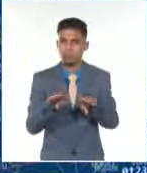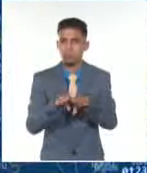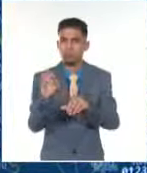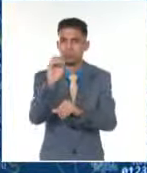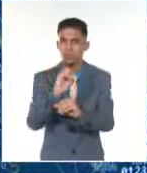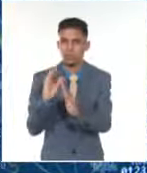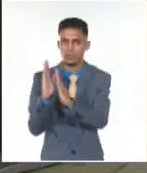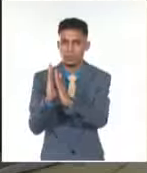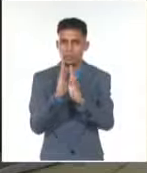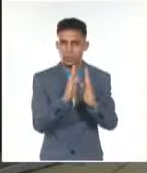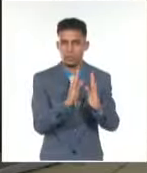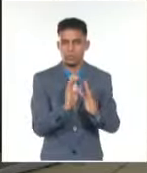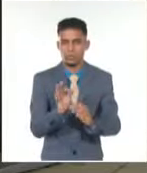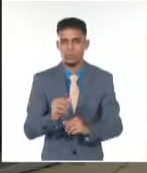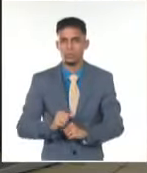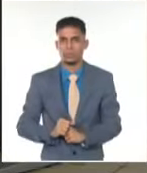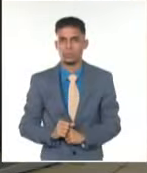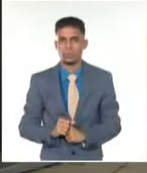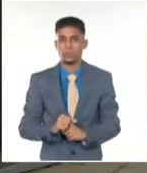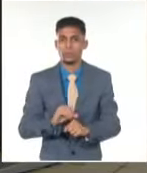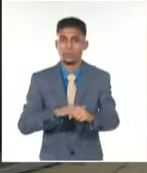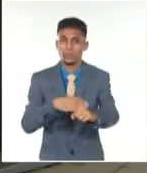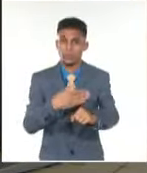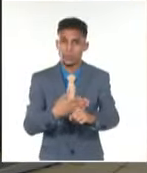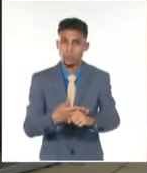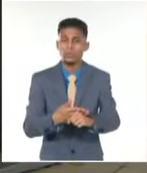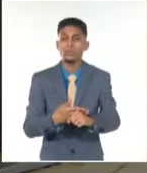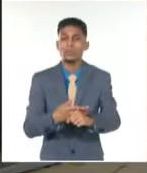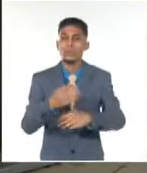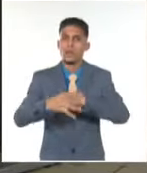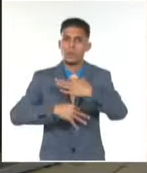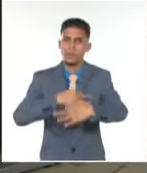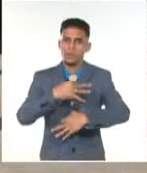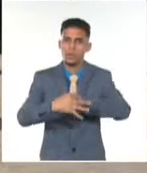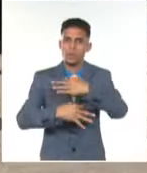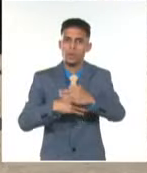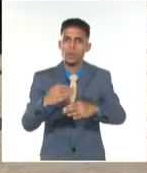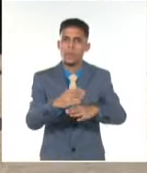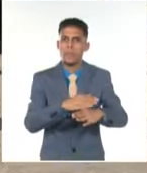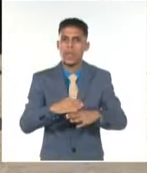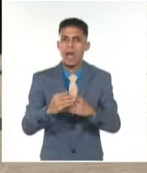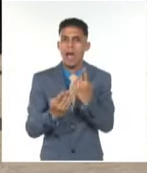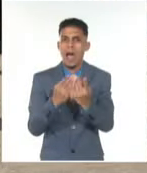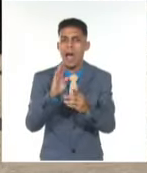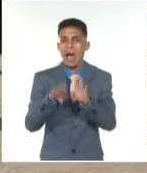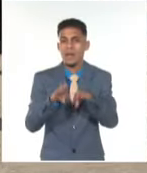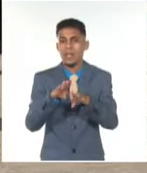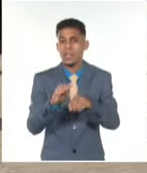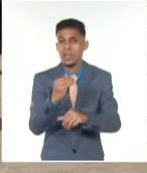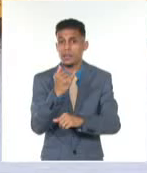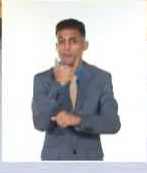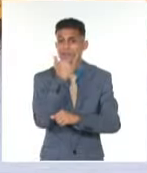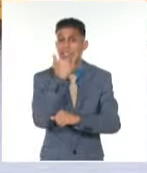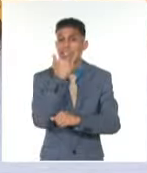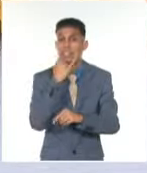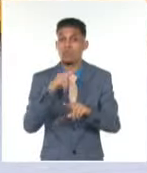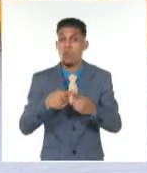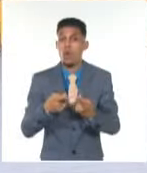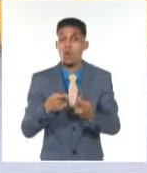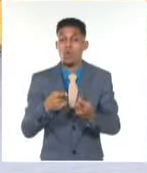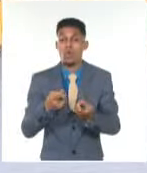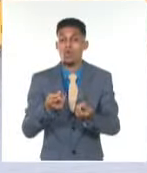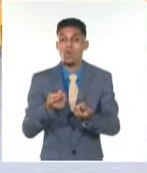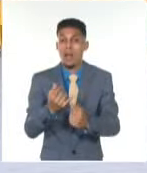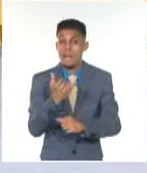ordenada y segura. Más adelante, hizo referencia a obstáculos que restringen y afectan a la